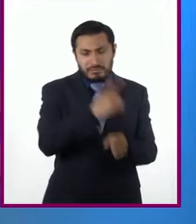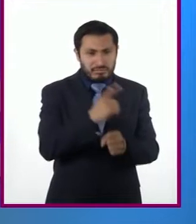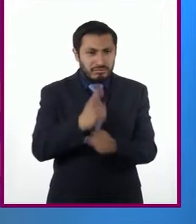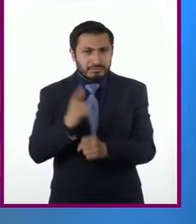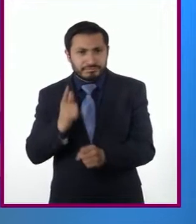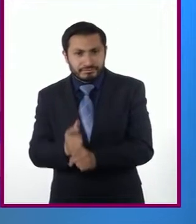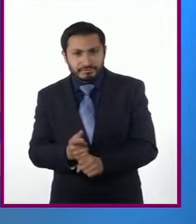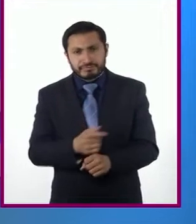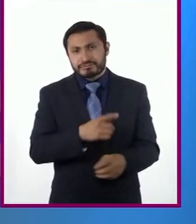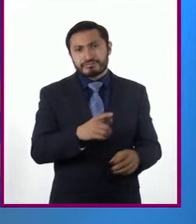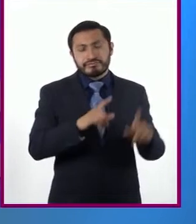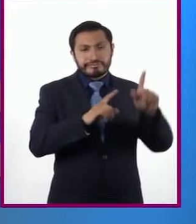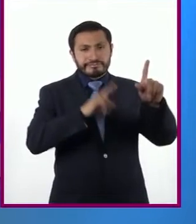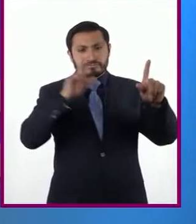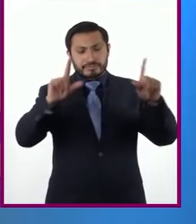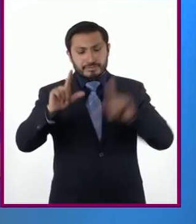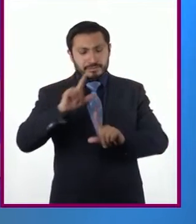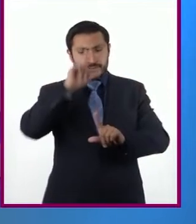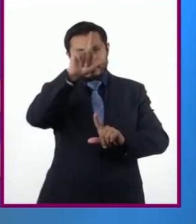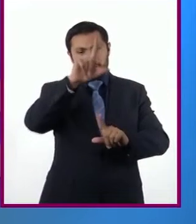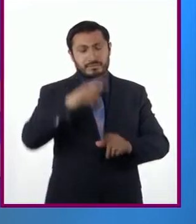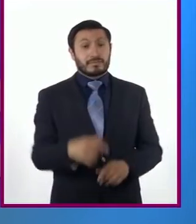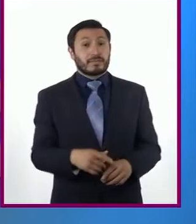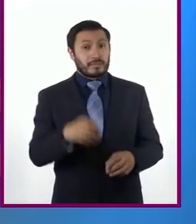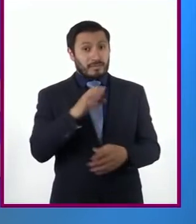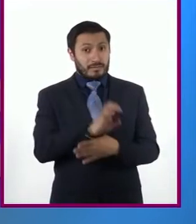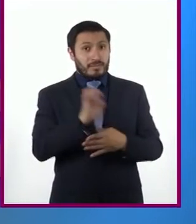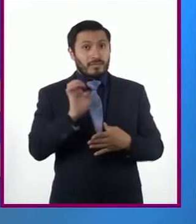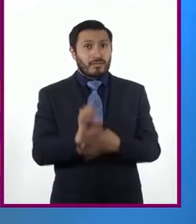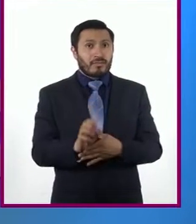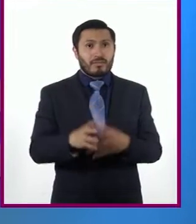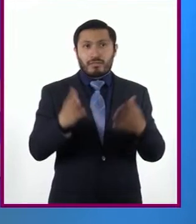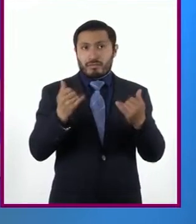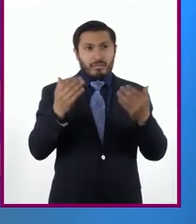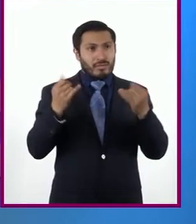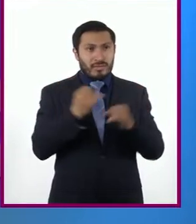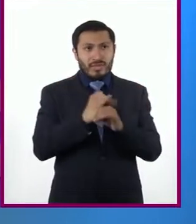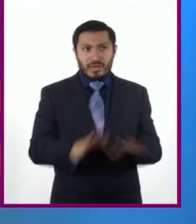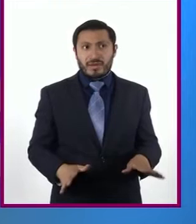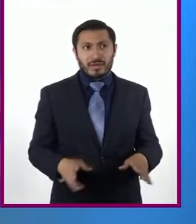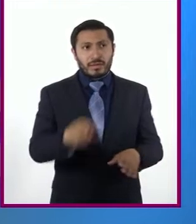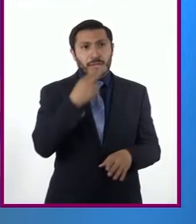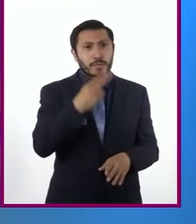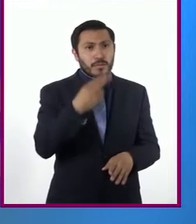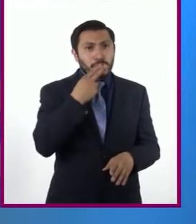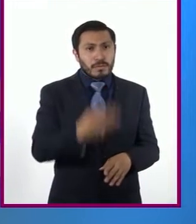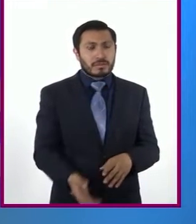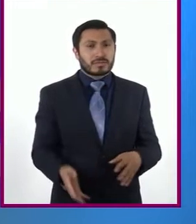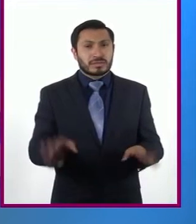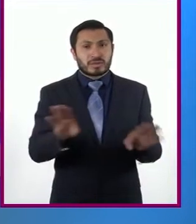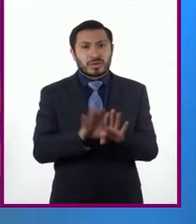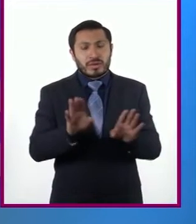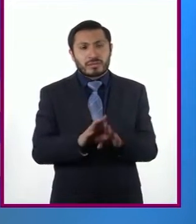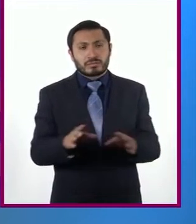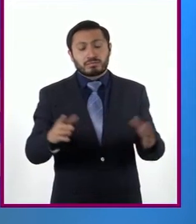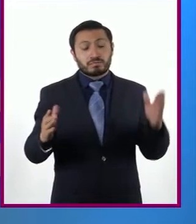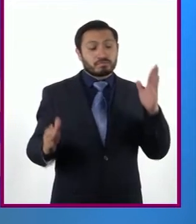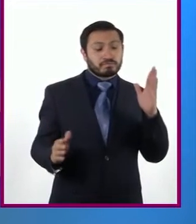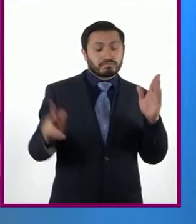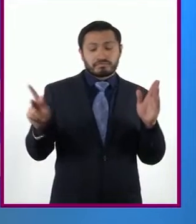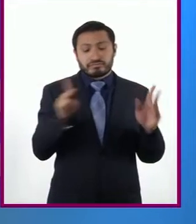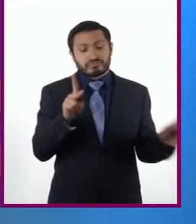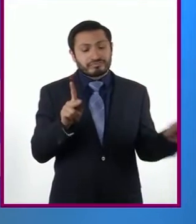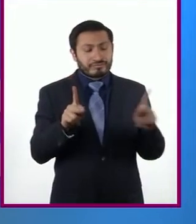identificado son los lados del rectángulo y por lo tanto no tenemos datos que se puedan utilizar para el criterio de congruencia de